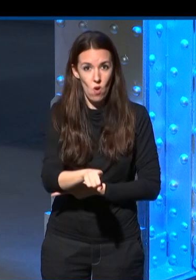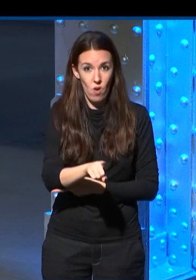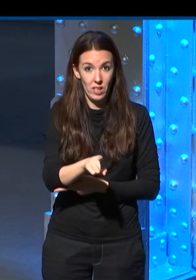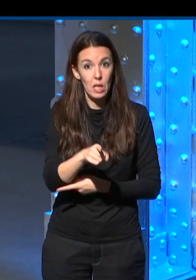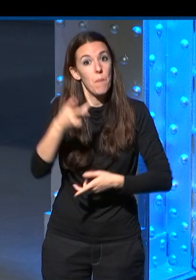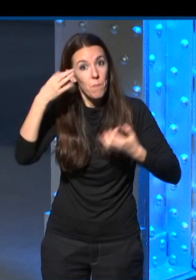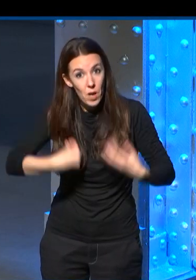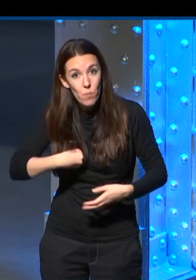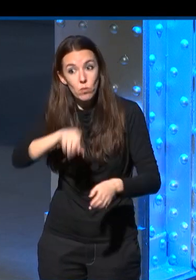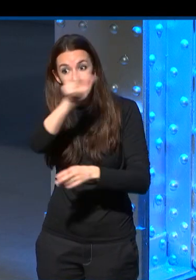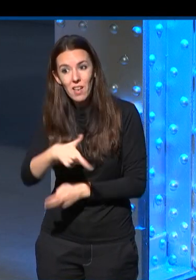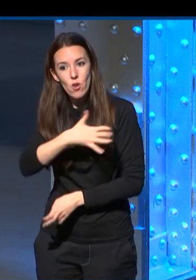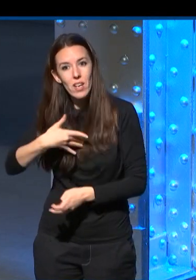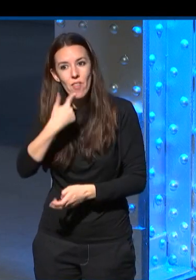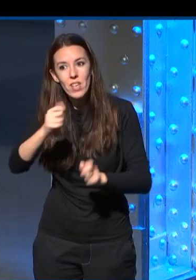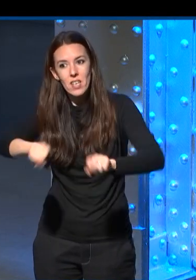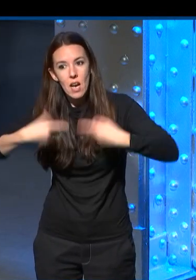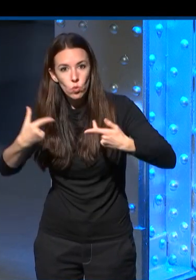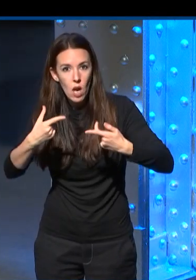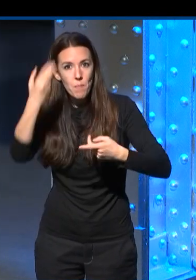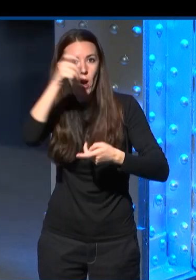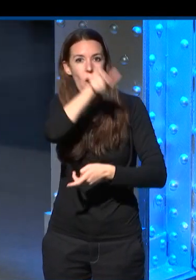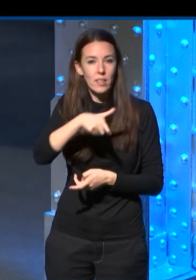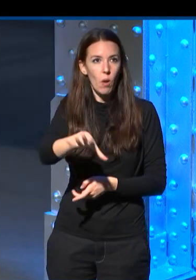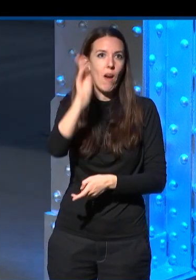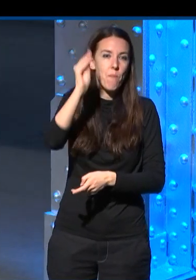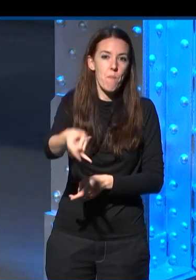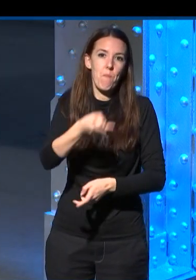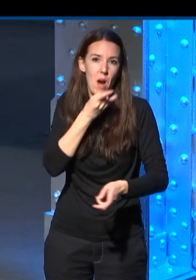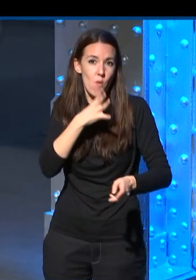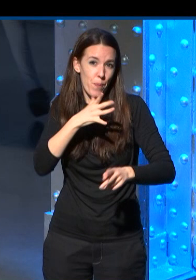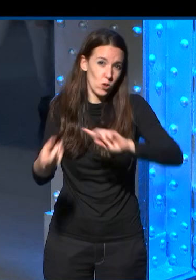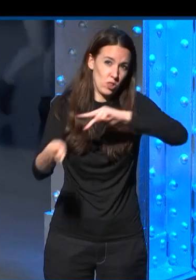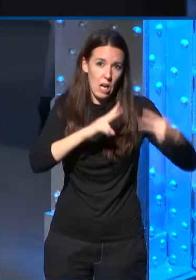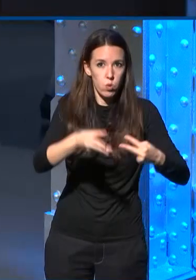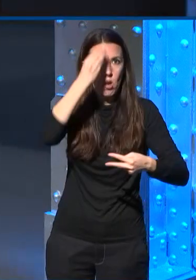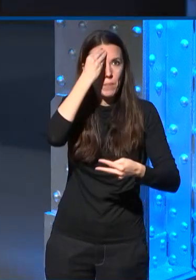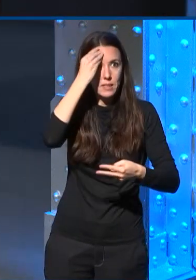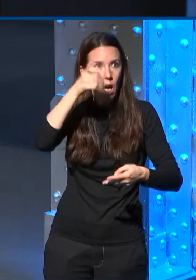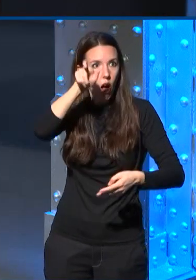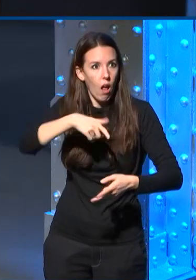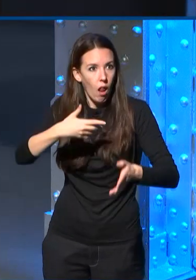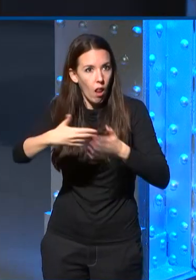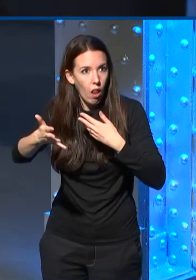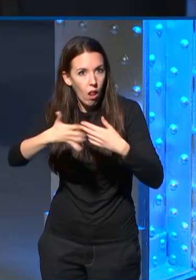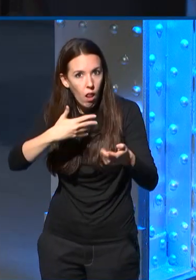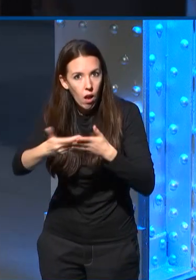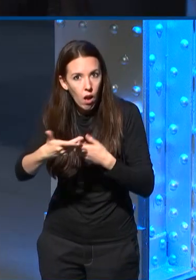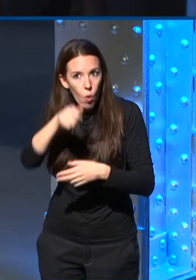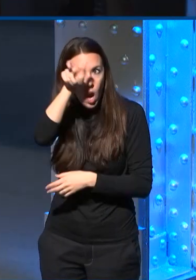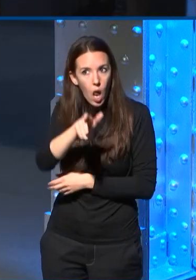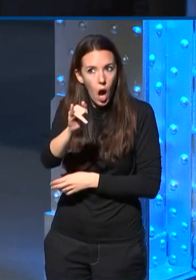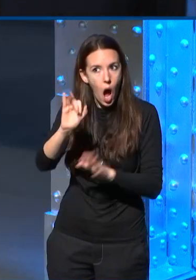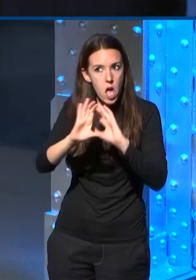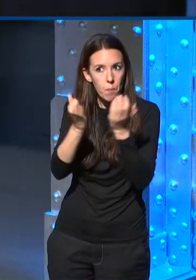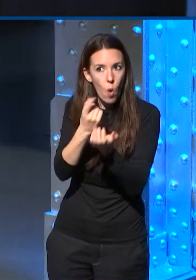refería Giovanni Schiaparelli. Como resultado de eso se empezó a generar en la mentalidad del público la idea de que había unos canales que alguien habría construido,